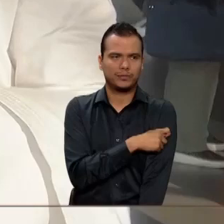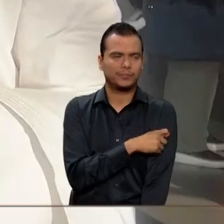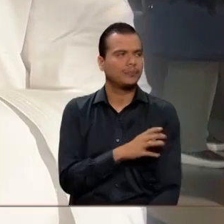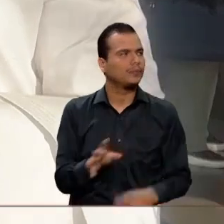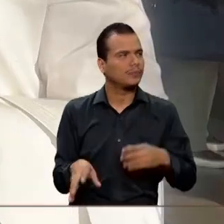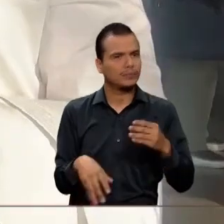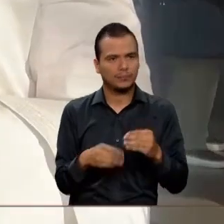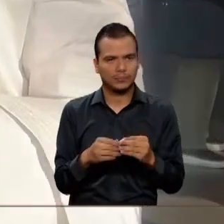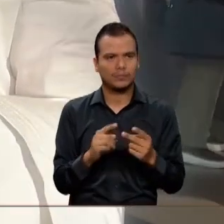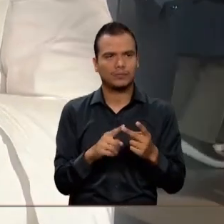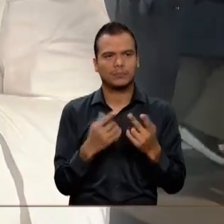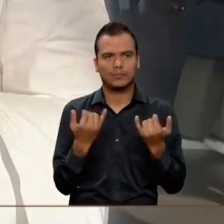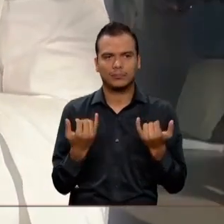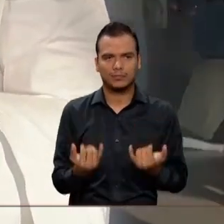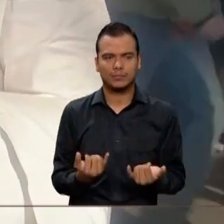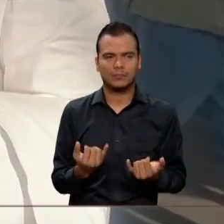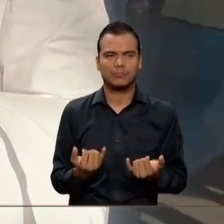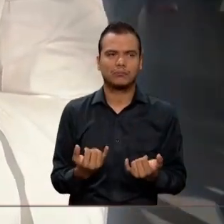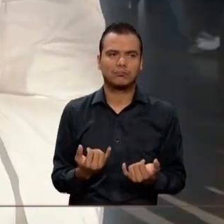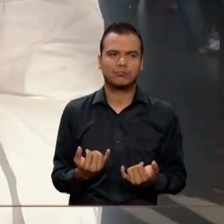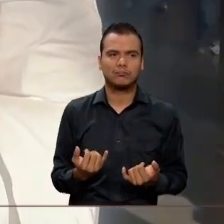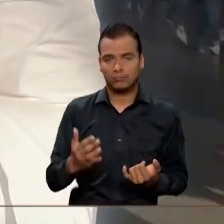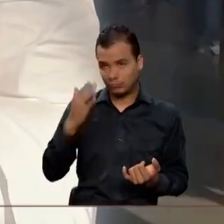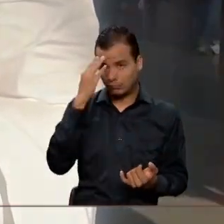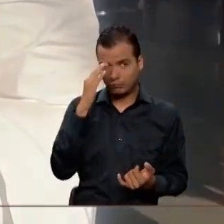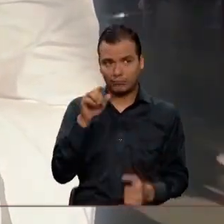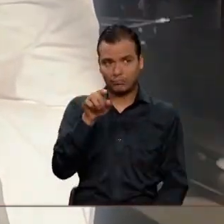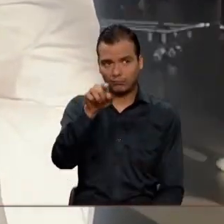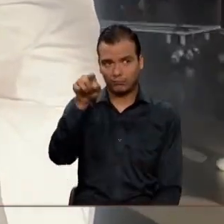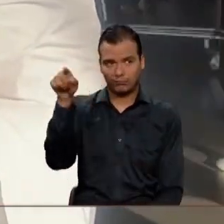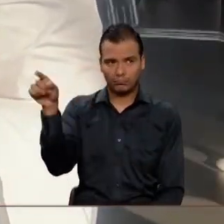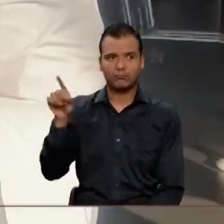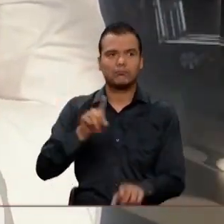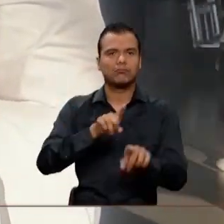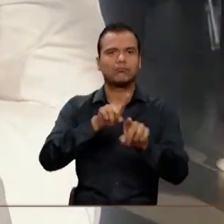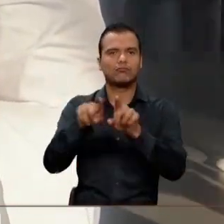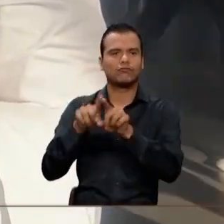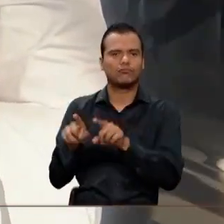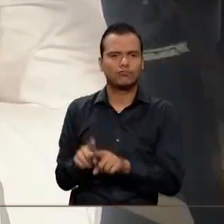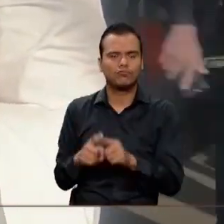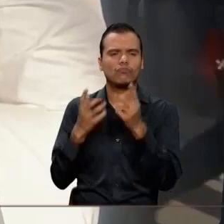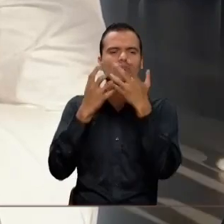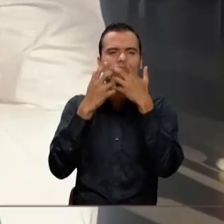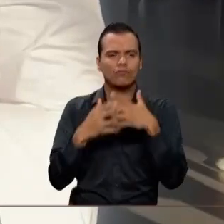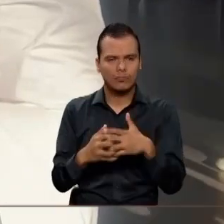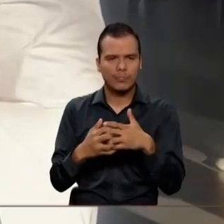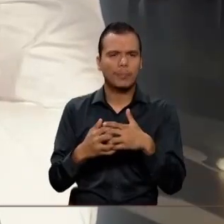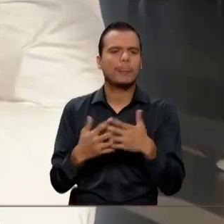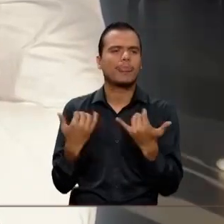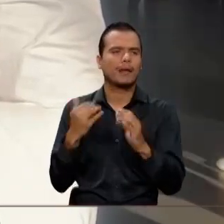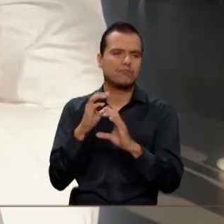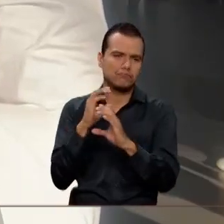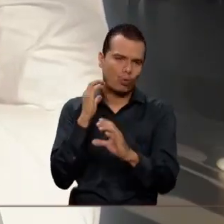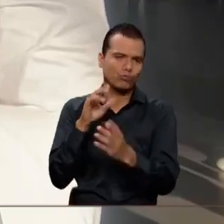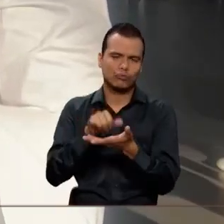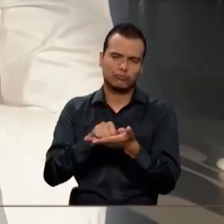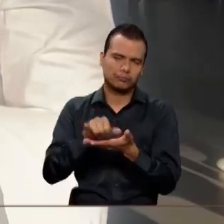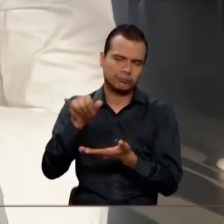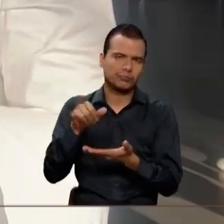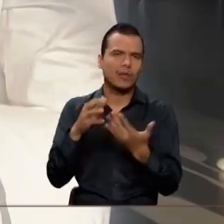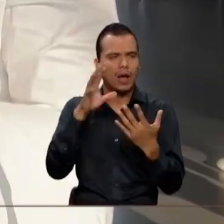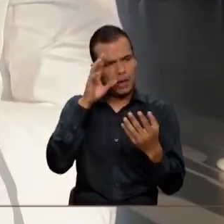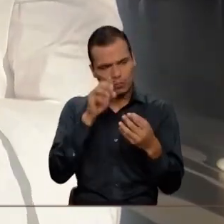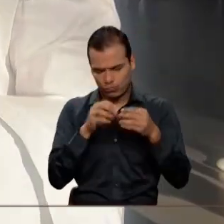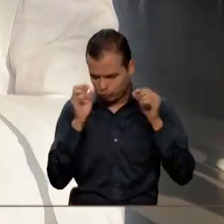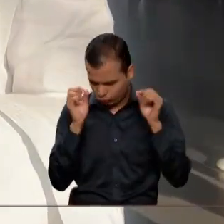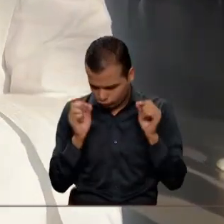delegada, otra de las condiciones es que si las empresas transportadoras ya han tomado esa decisión de transportar nuestros